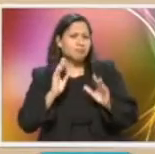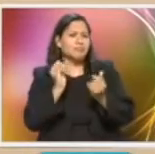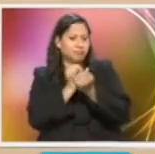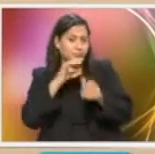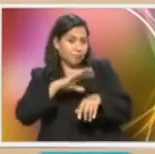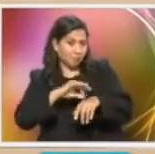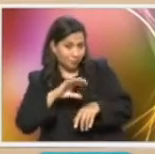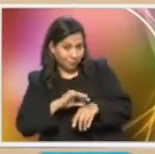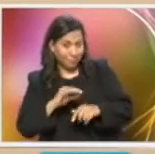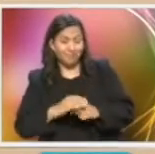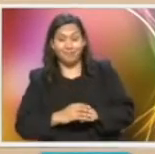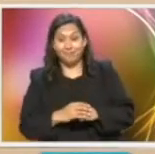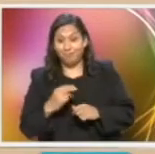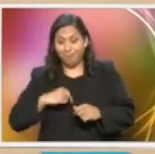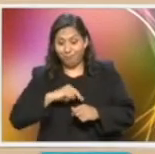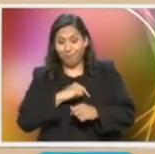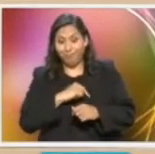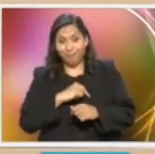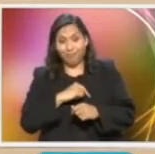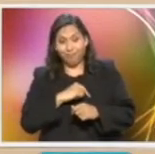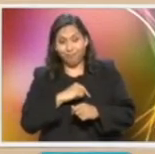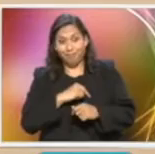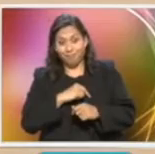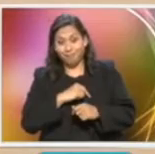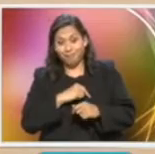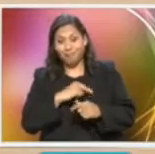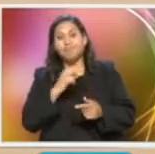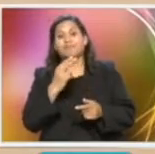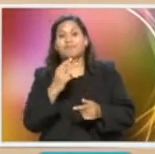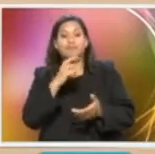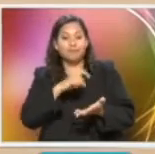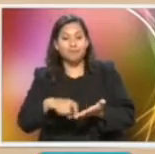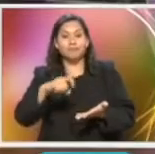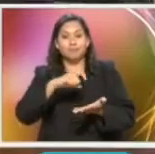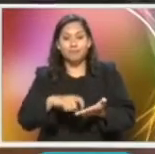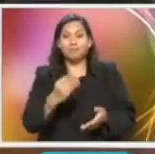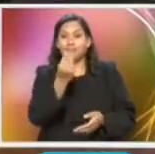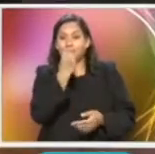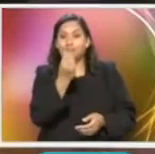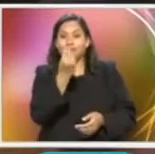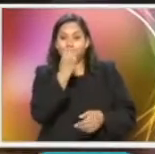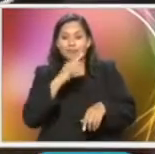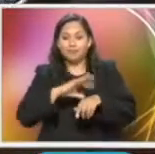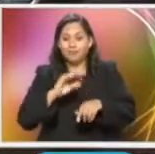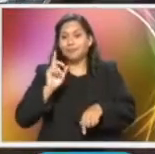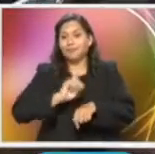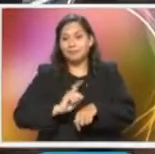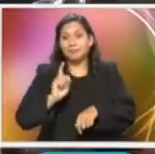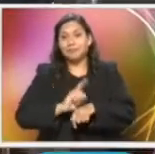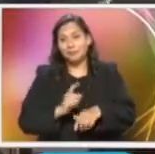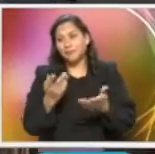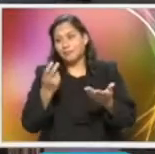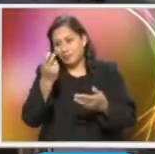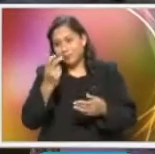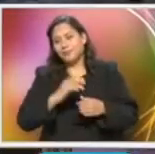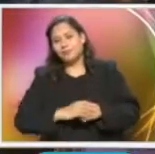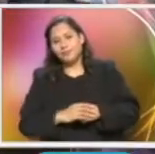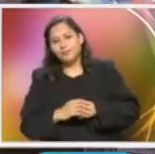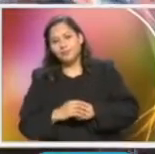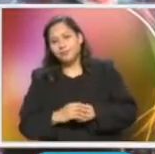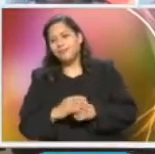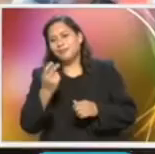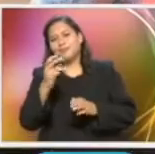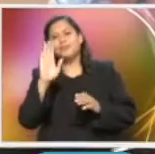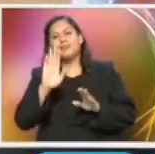carne. Entonces estamos elevando exponencialmente el consumo de carne. Claro, ¿no? es todos los días, además. O sea, todos los días. Yo sí, digamos, esto